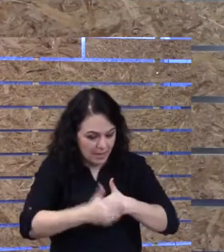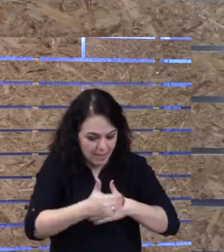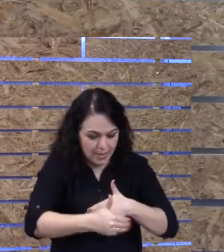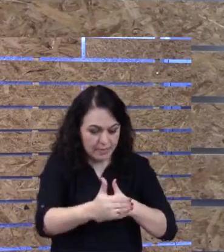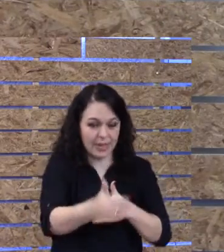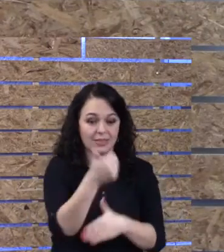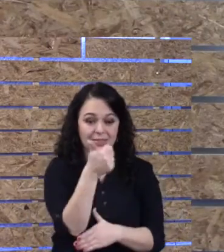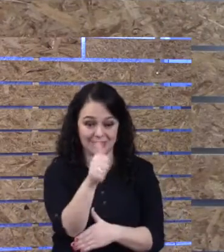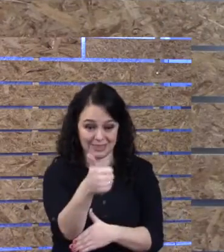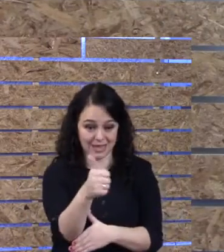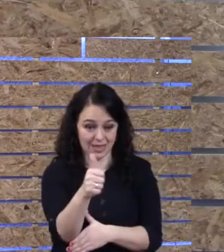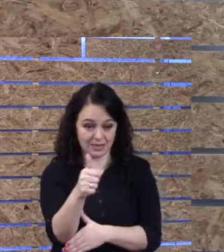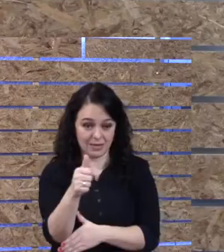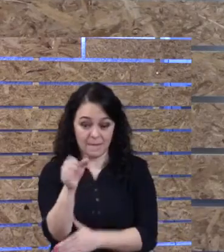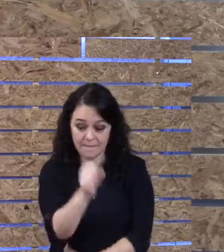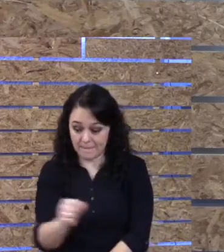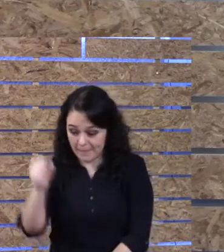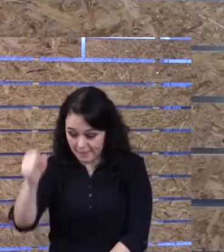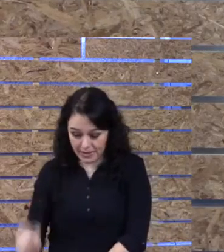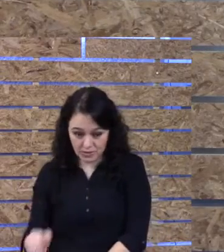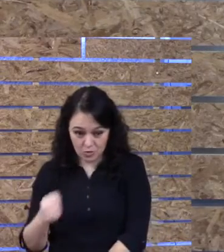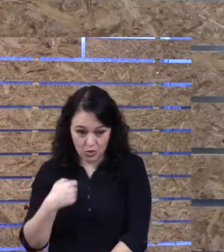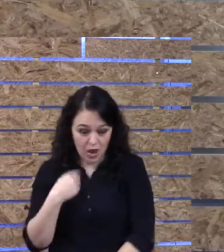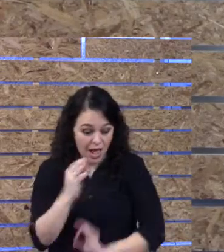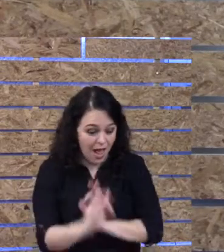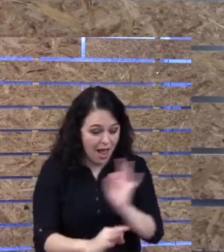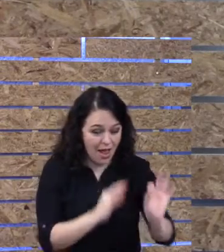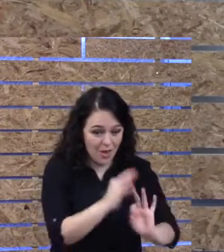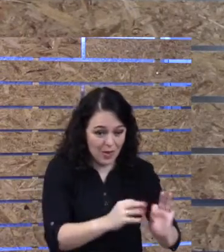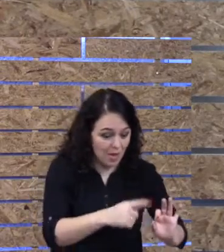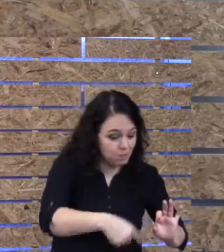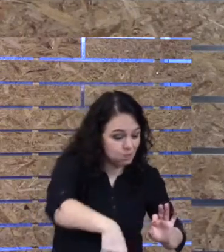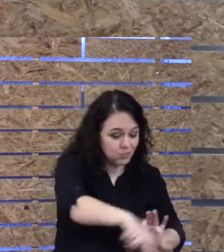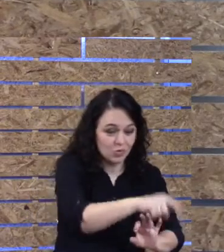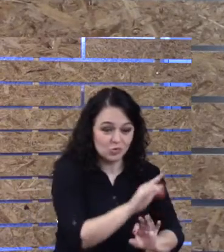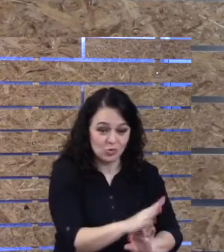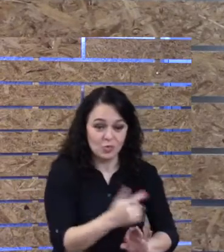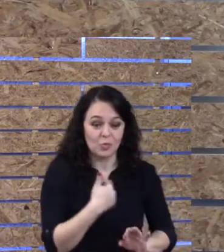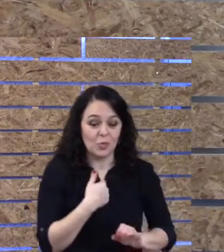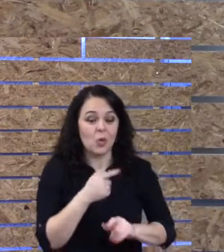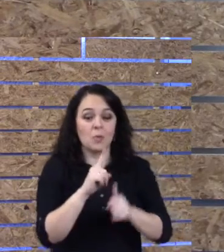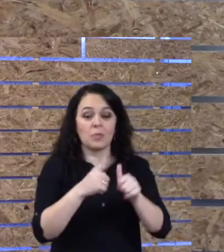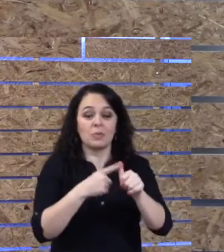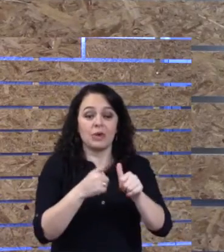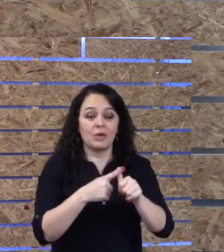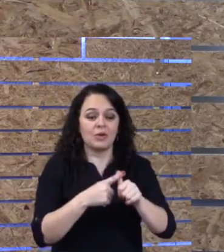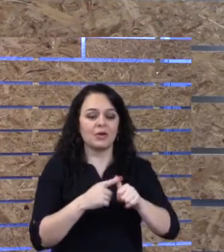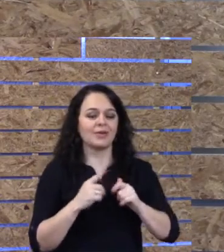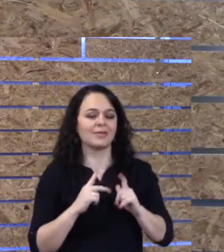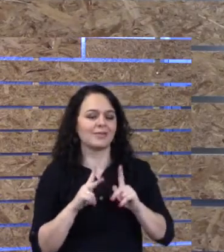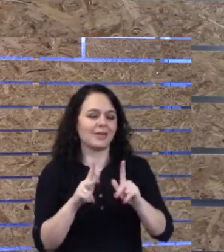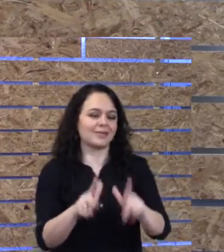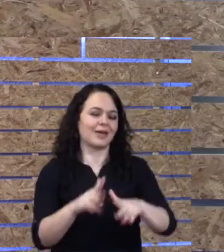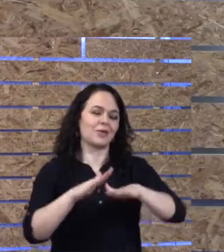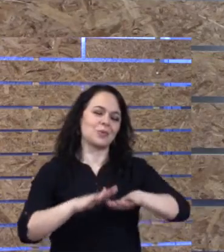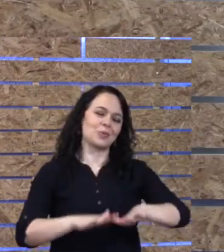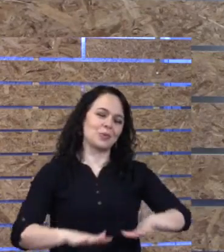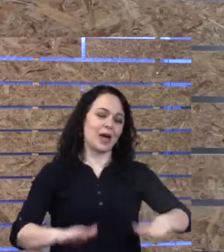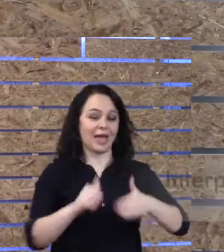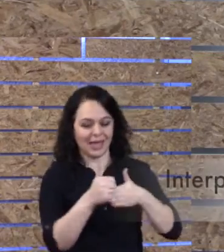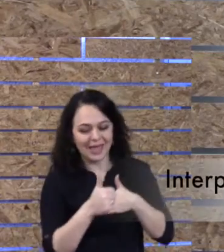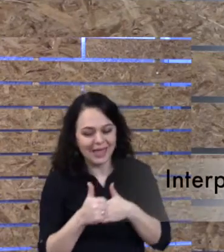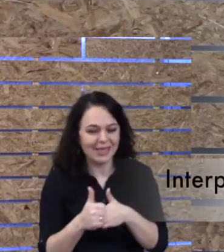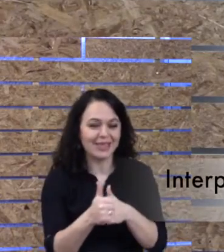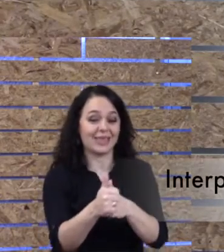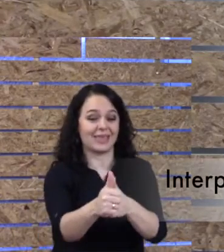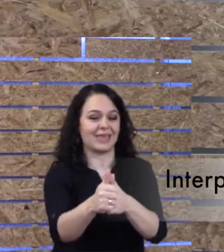hace el pastor. Comienza verso 2 haciendo descansar. En el verso 2 conduce, verso